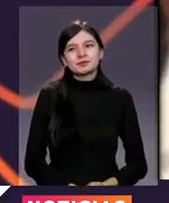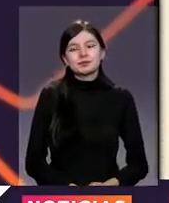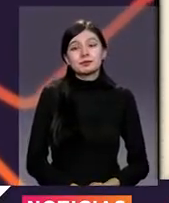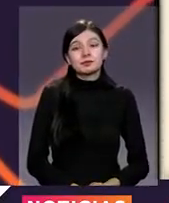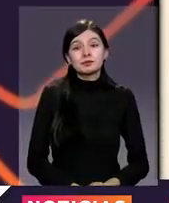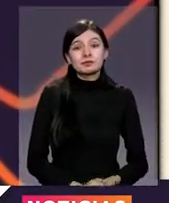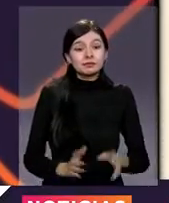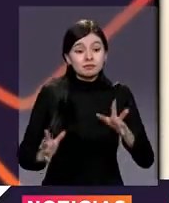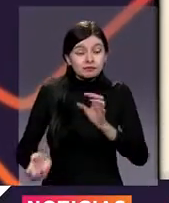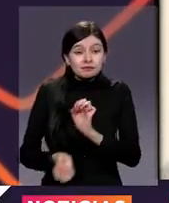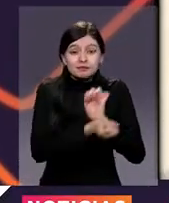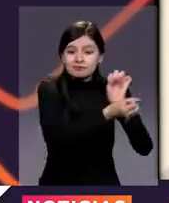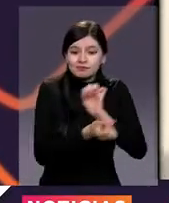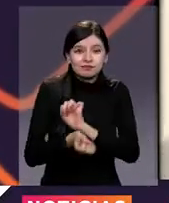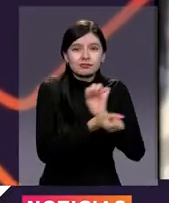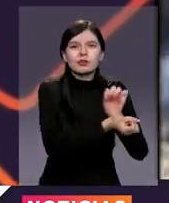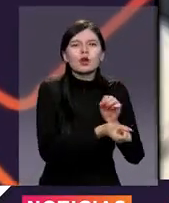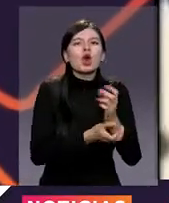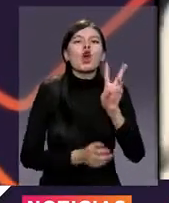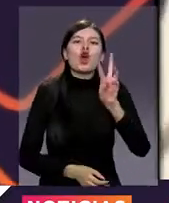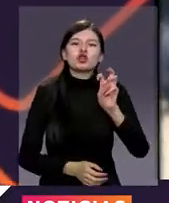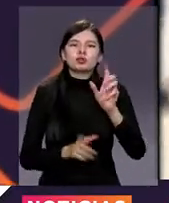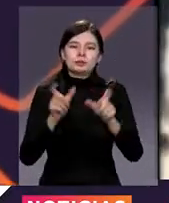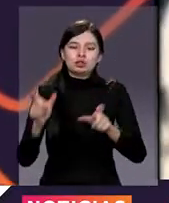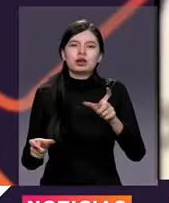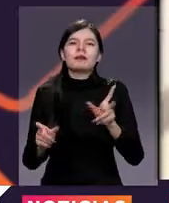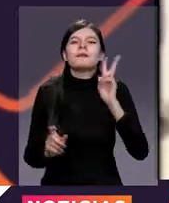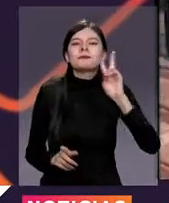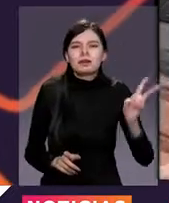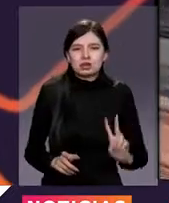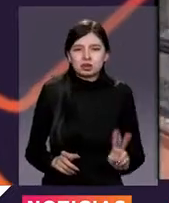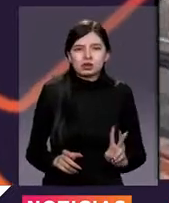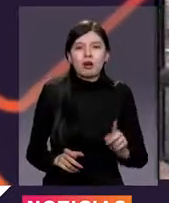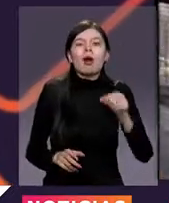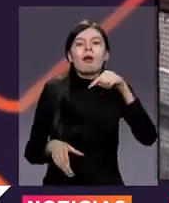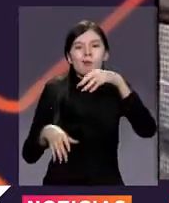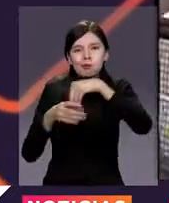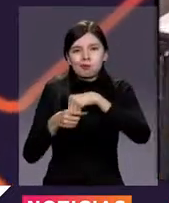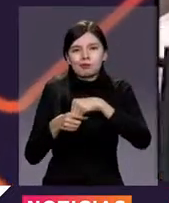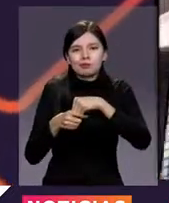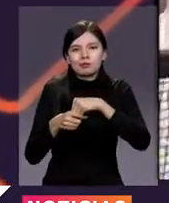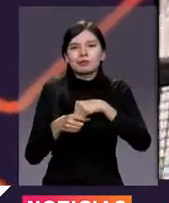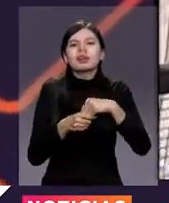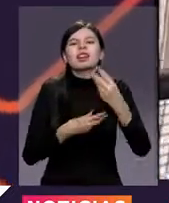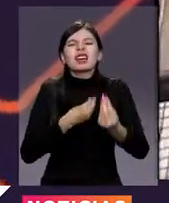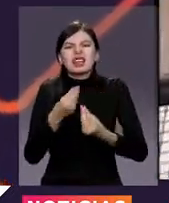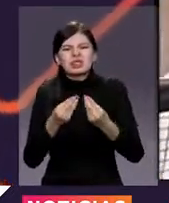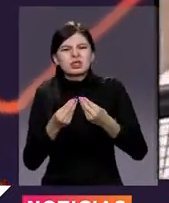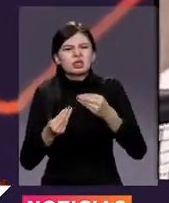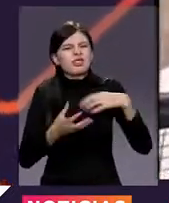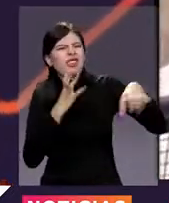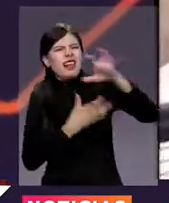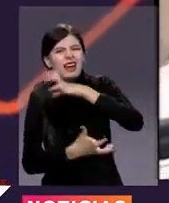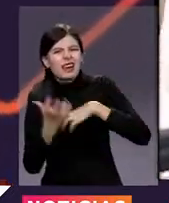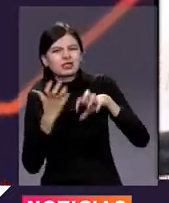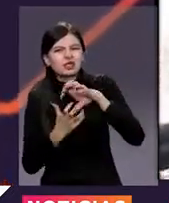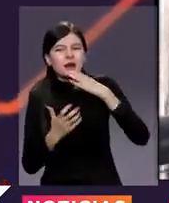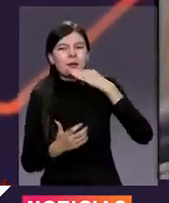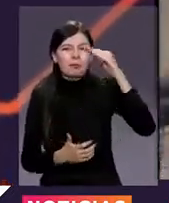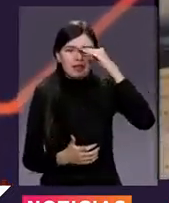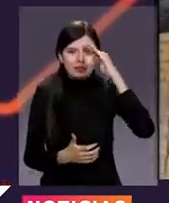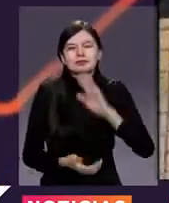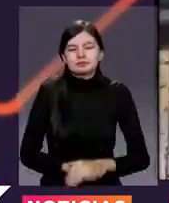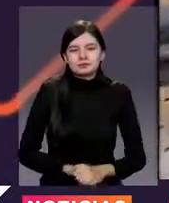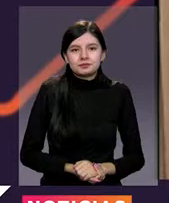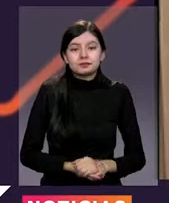Entre los capturados hay 8 personas venezolanas señaladas de ser autoras materiales e intelectuales del vandalismo en la ciudad. Según